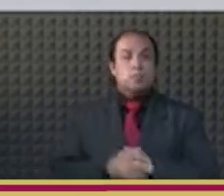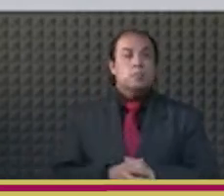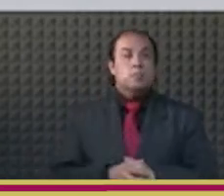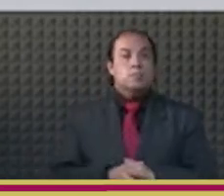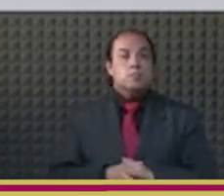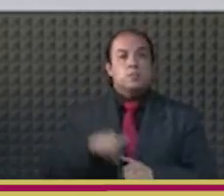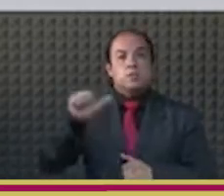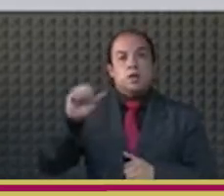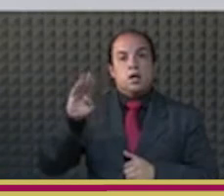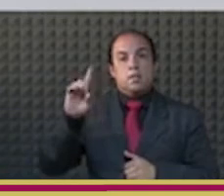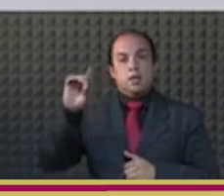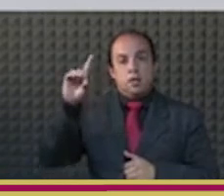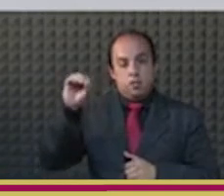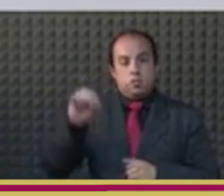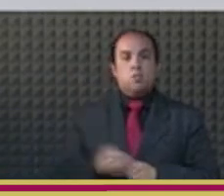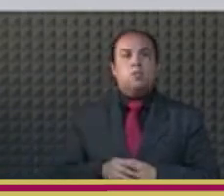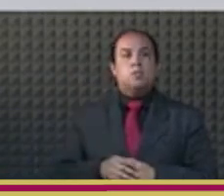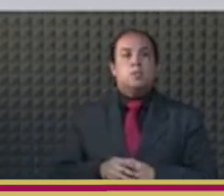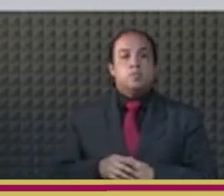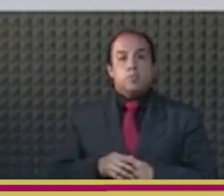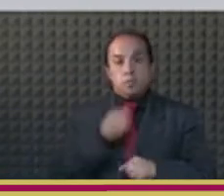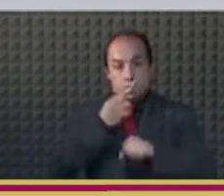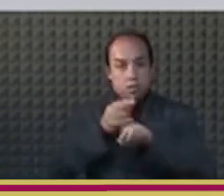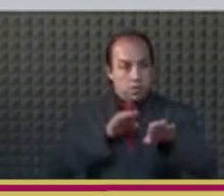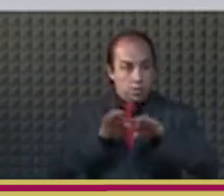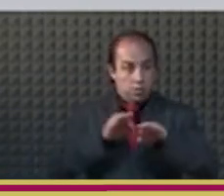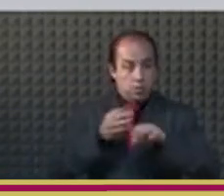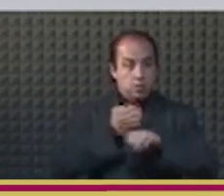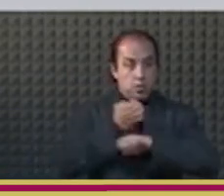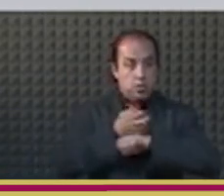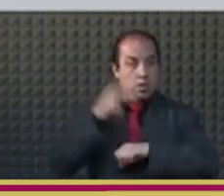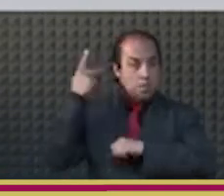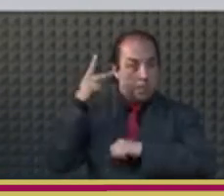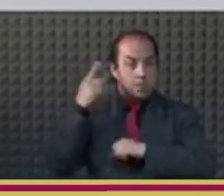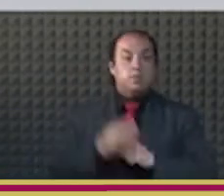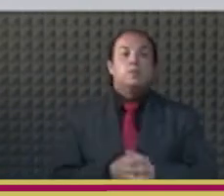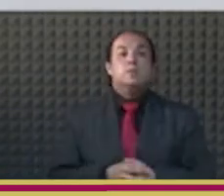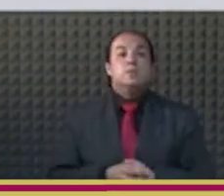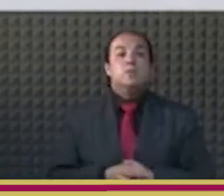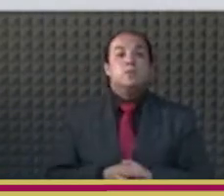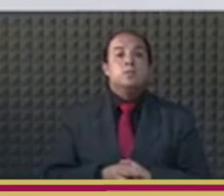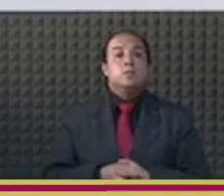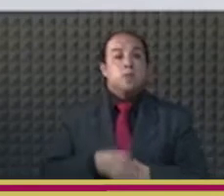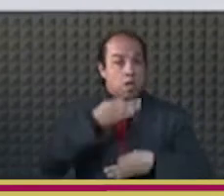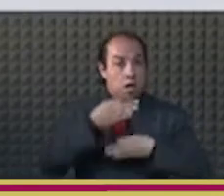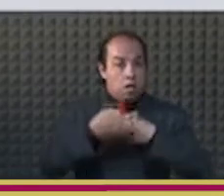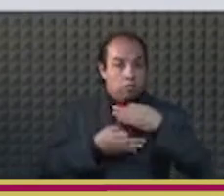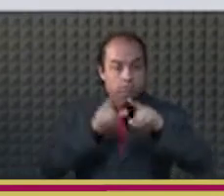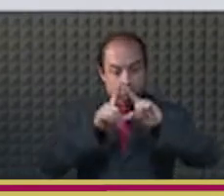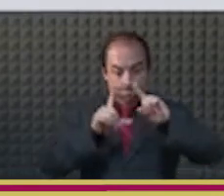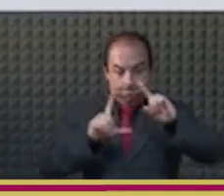a Abelardo Cuellar, secretario de Trabajo del Estado de Puebla. Pero en todo el